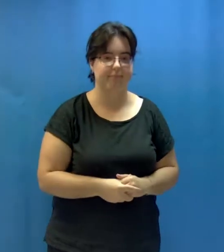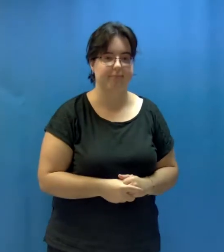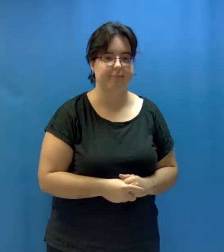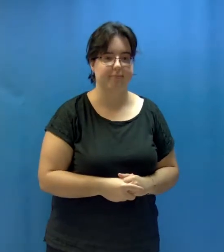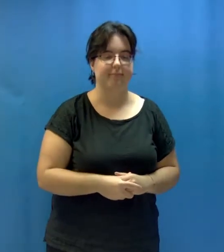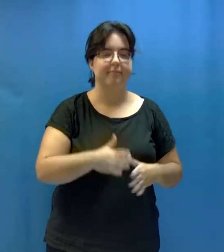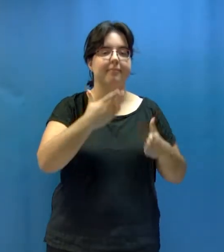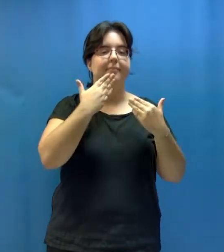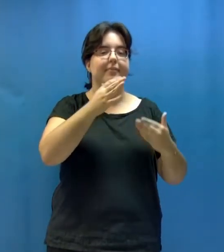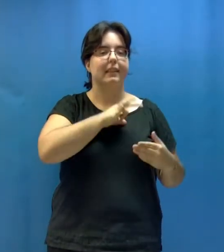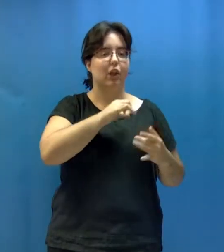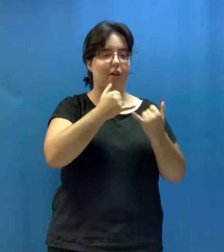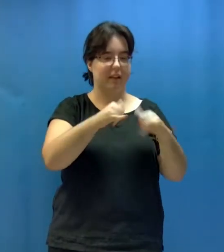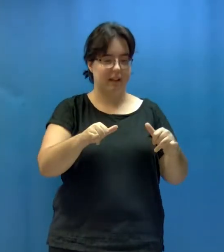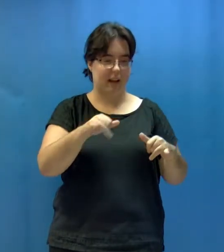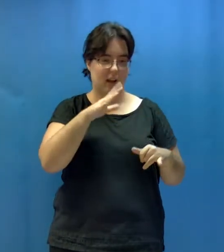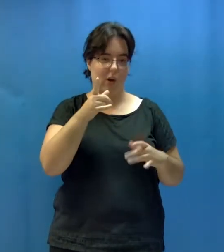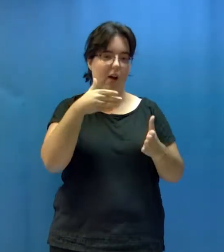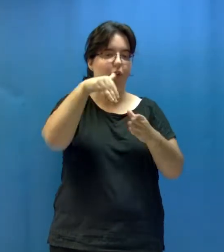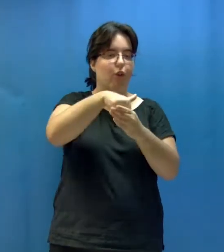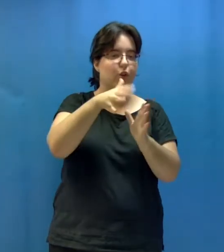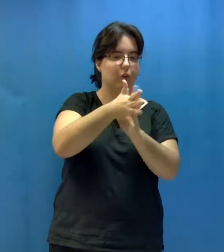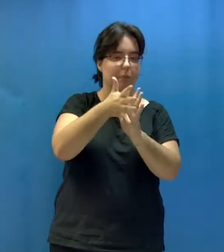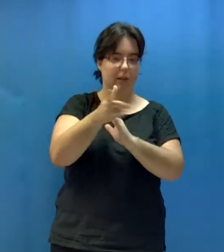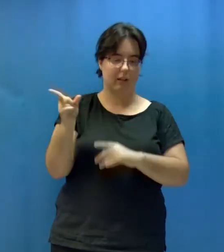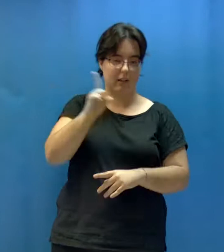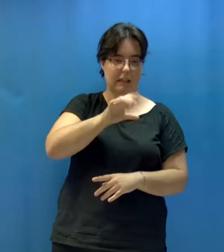Gràcies, senyora Beltrán, per explicació de vot, senyora Gavardà.